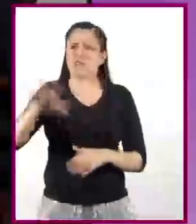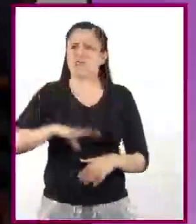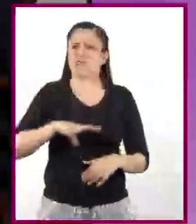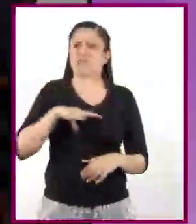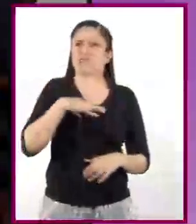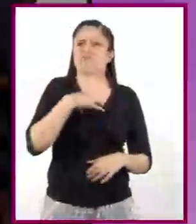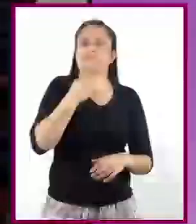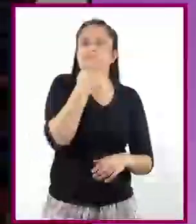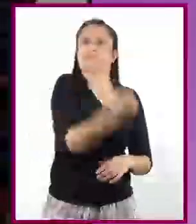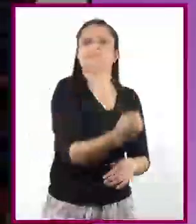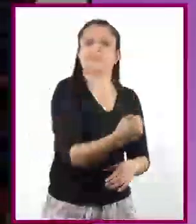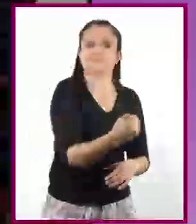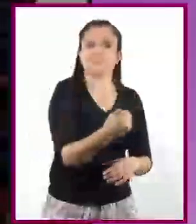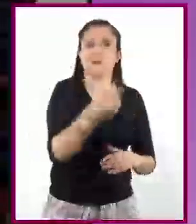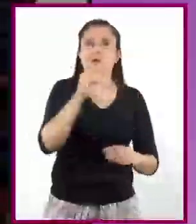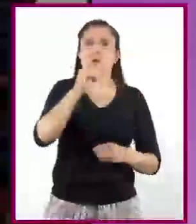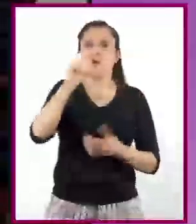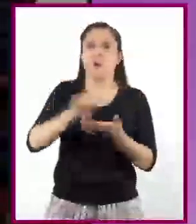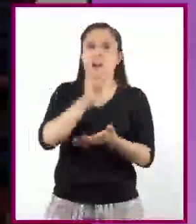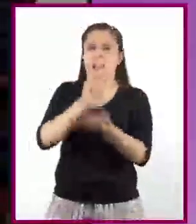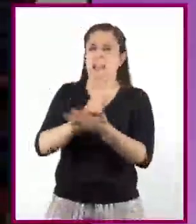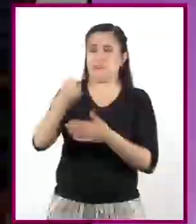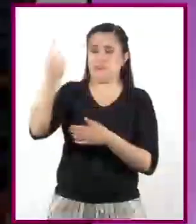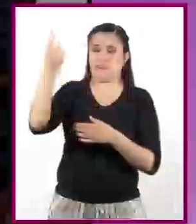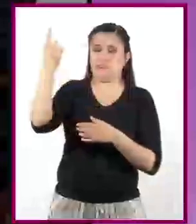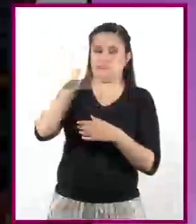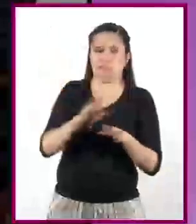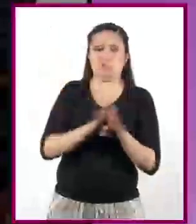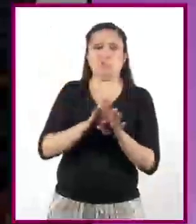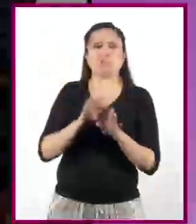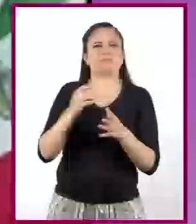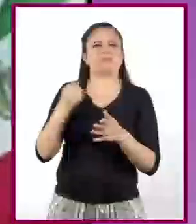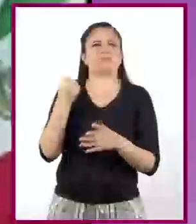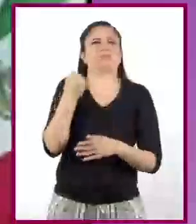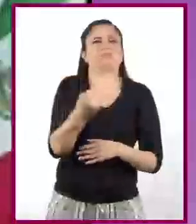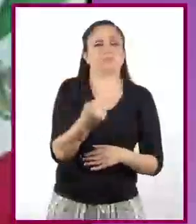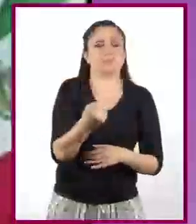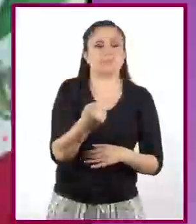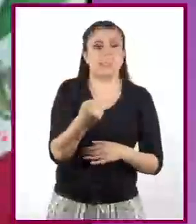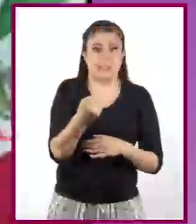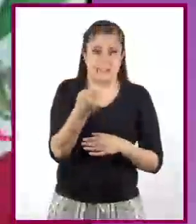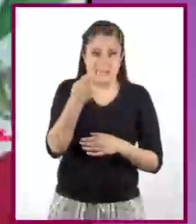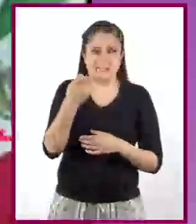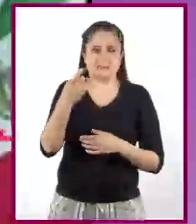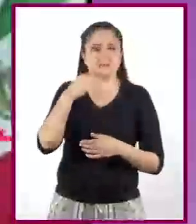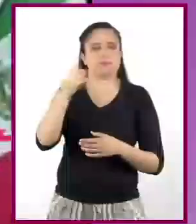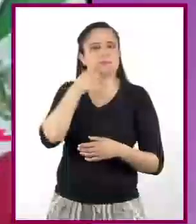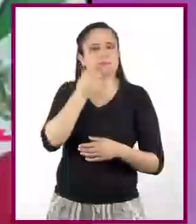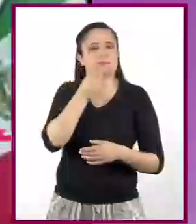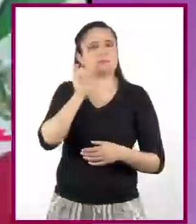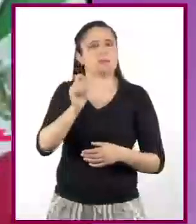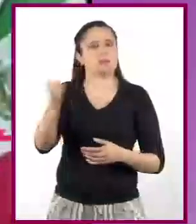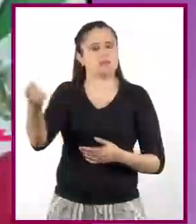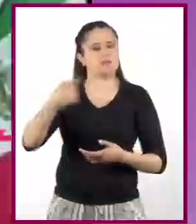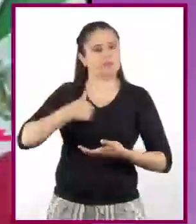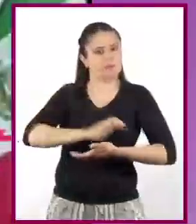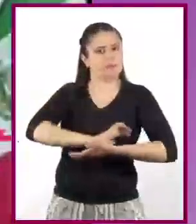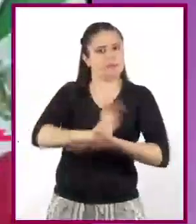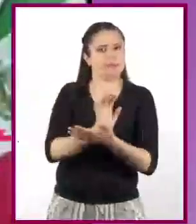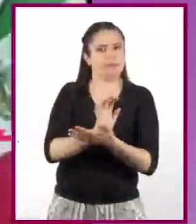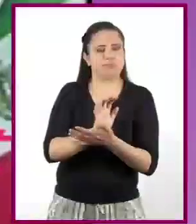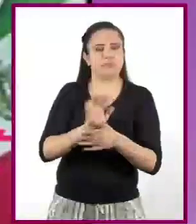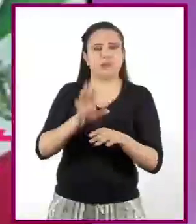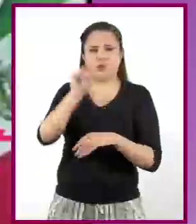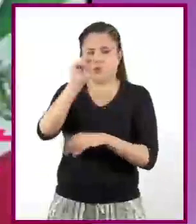hace lo que la ley le ordena hacer en nuestro beneficio. Decimos que nuestros derechos humanos son vulnerados cuando